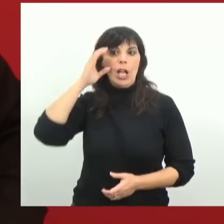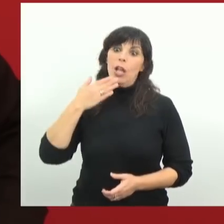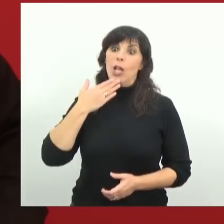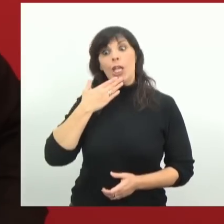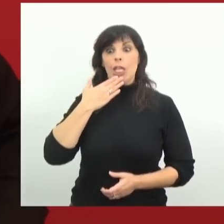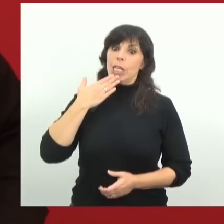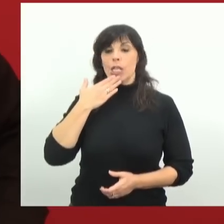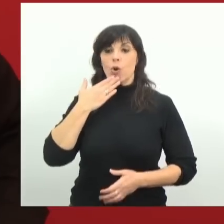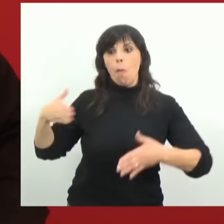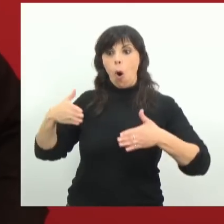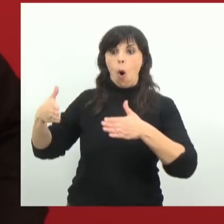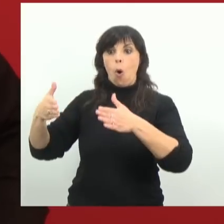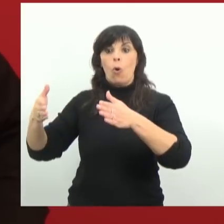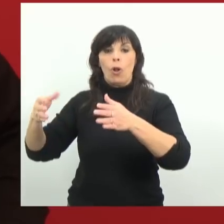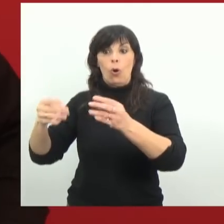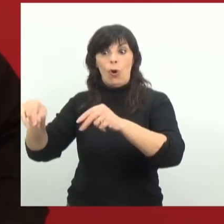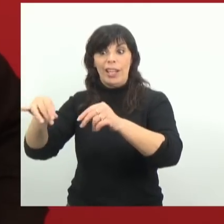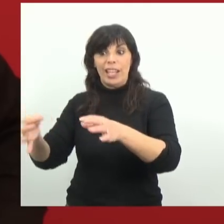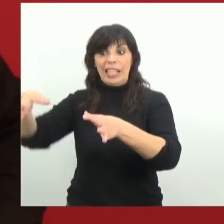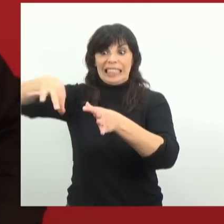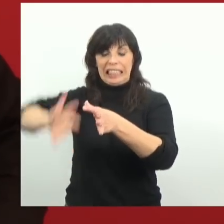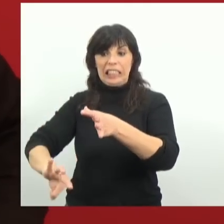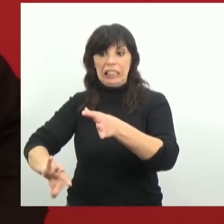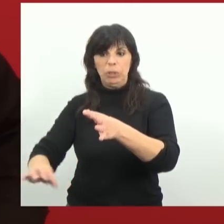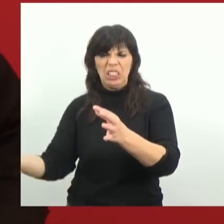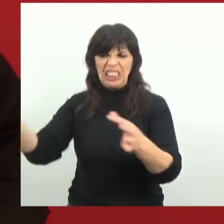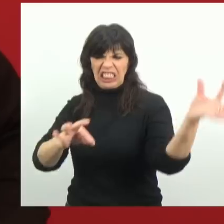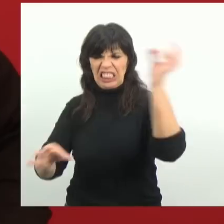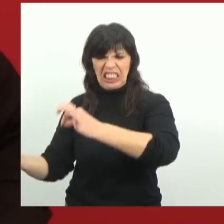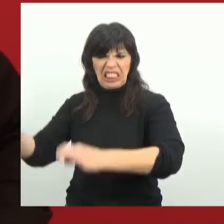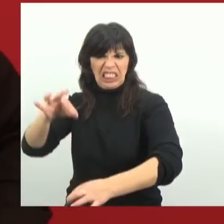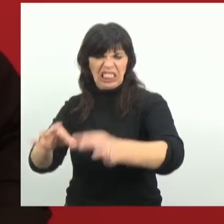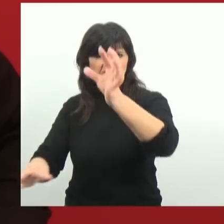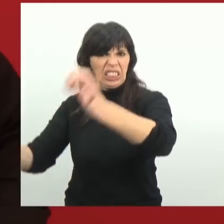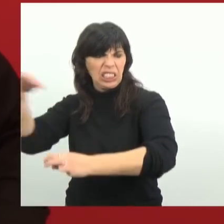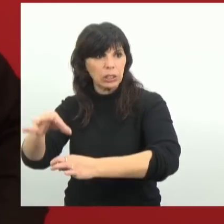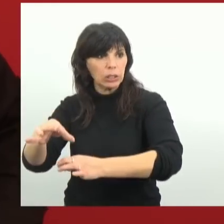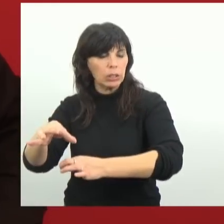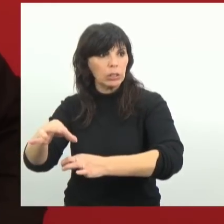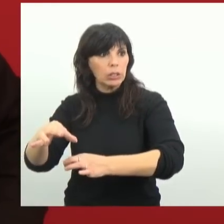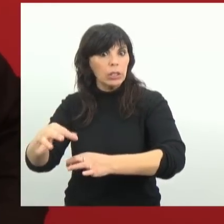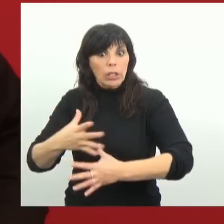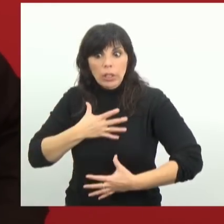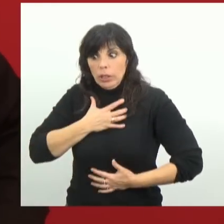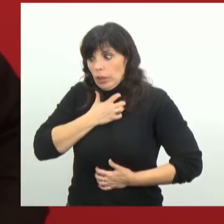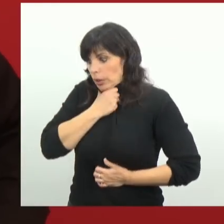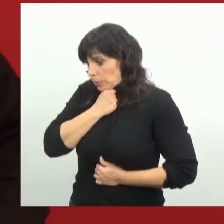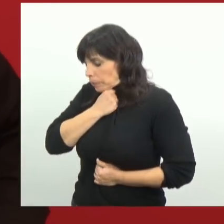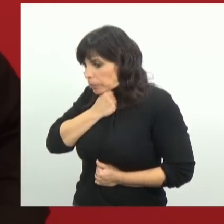qué? De los afanes de este siglo, de cosas que no son necesarias.